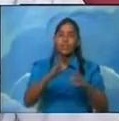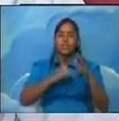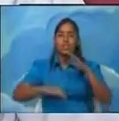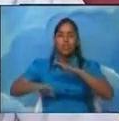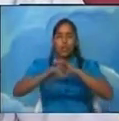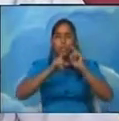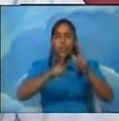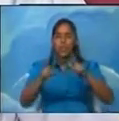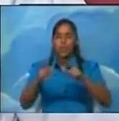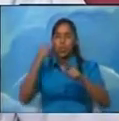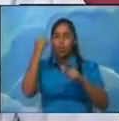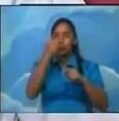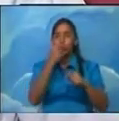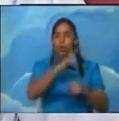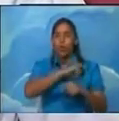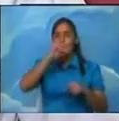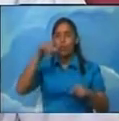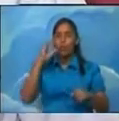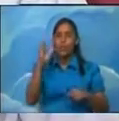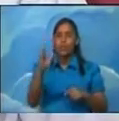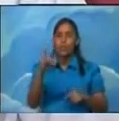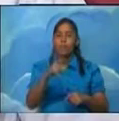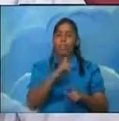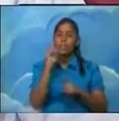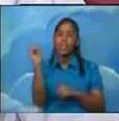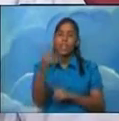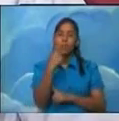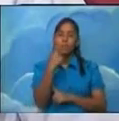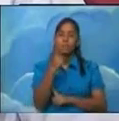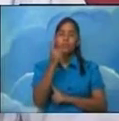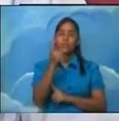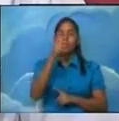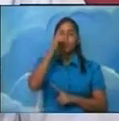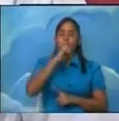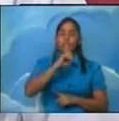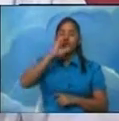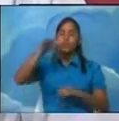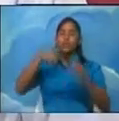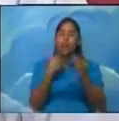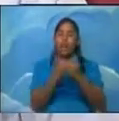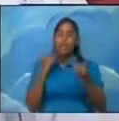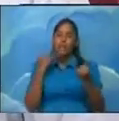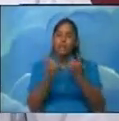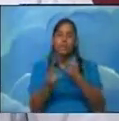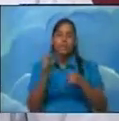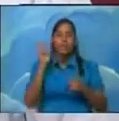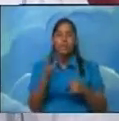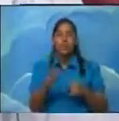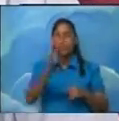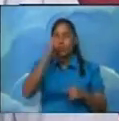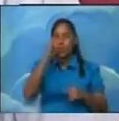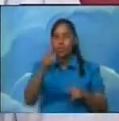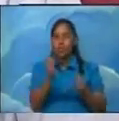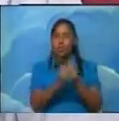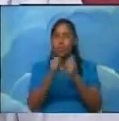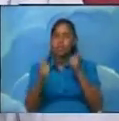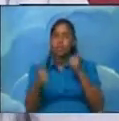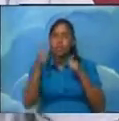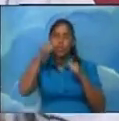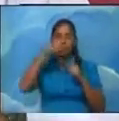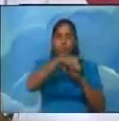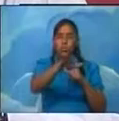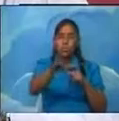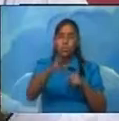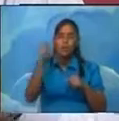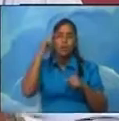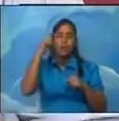están sobre ellos los ojos de Jehová desde el principio del año hasta el fin. Nunca Dios se ha apartado de su pueblo.